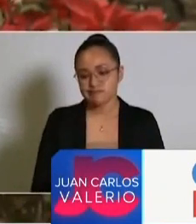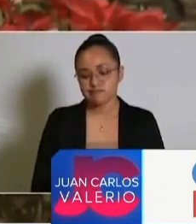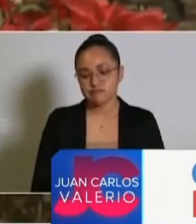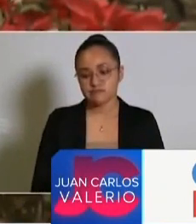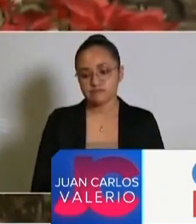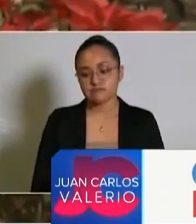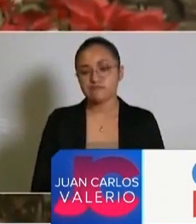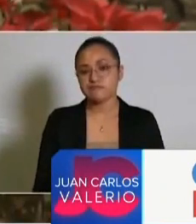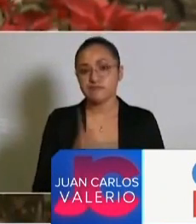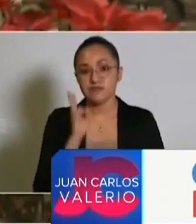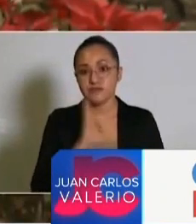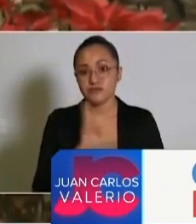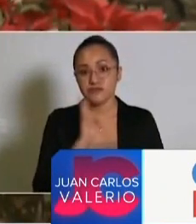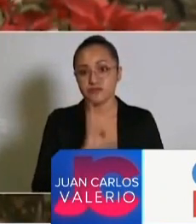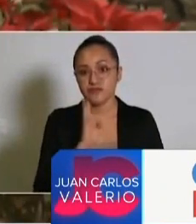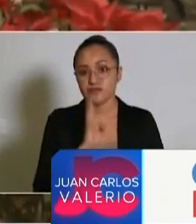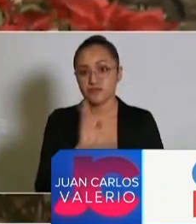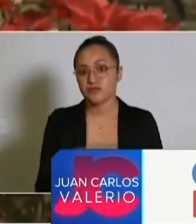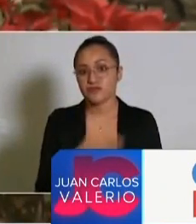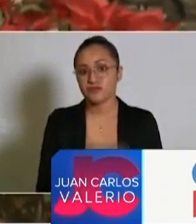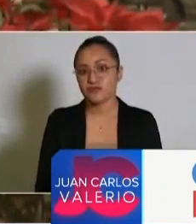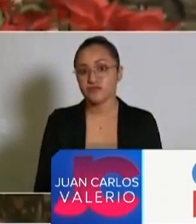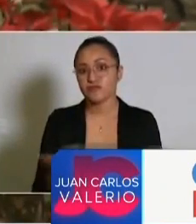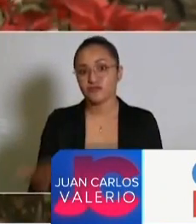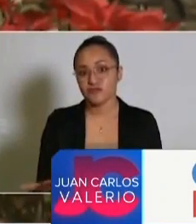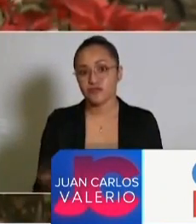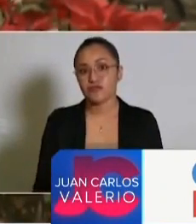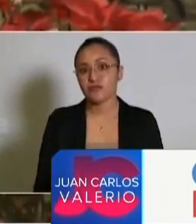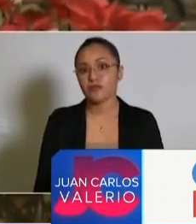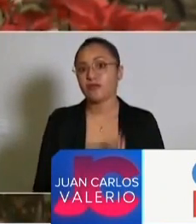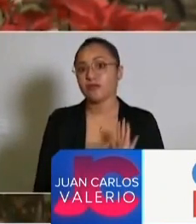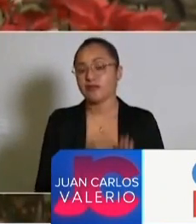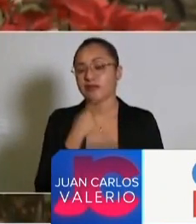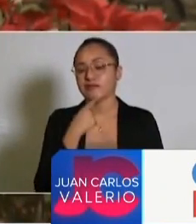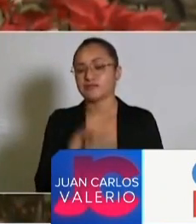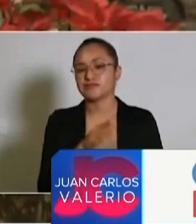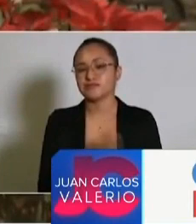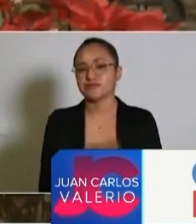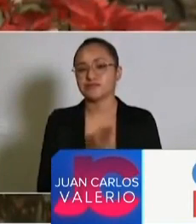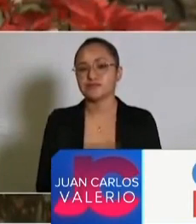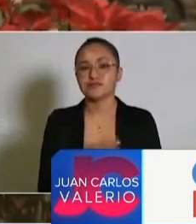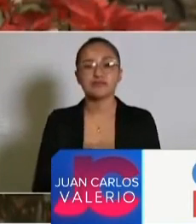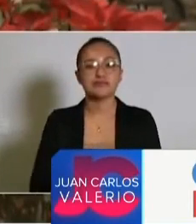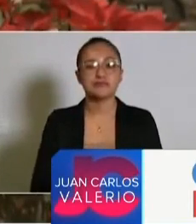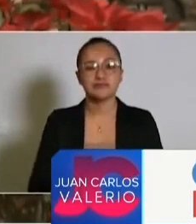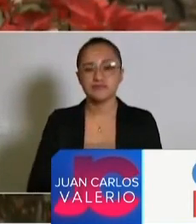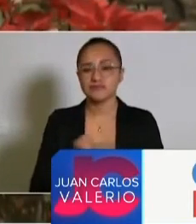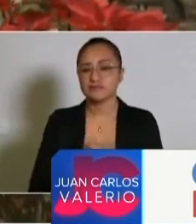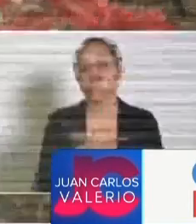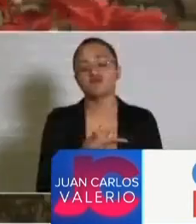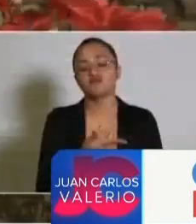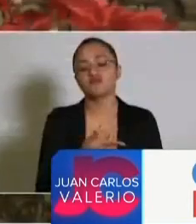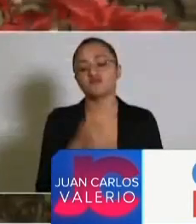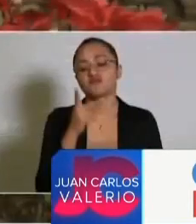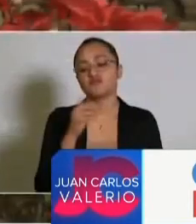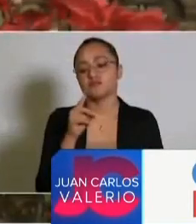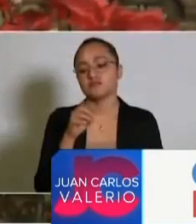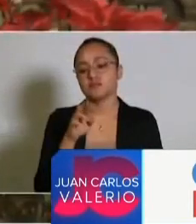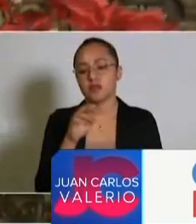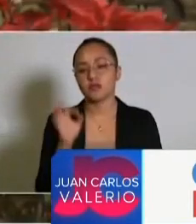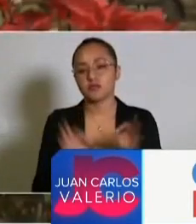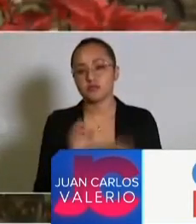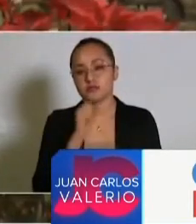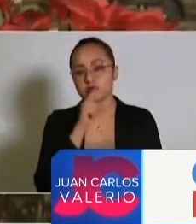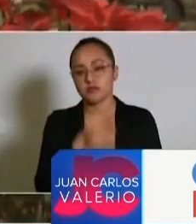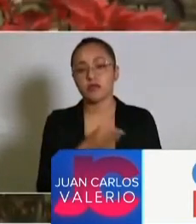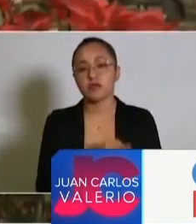Tendrá que ser prueba en las causas penales donde se están investigando los hechos. Quien al